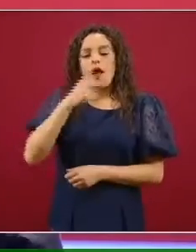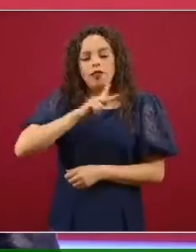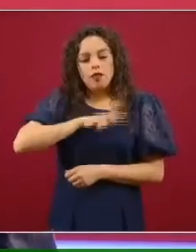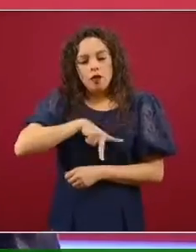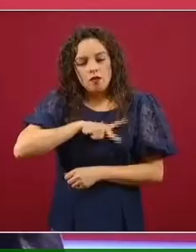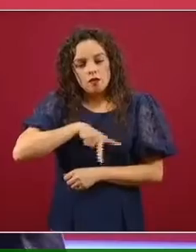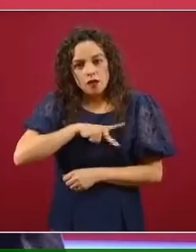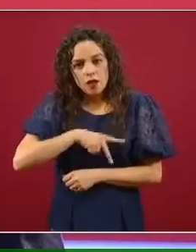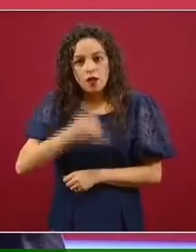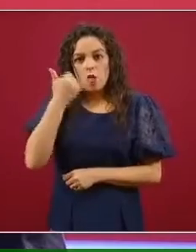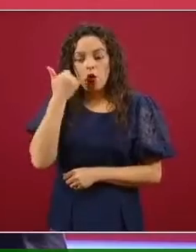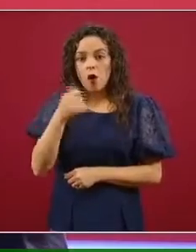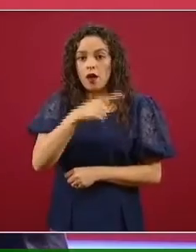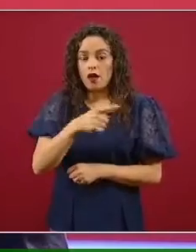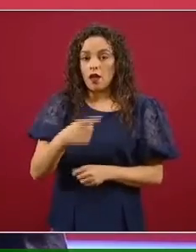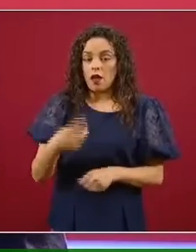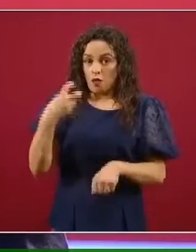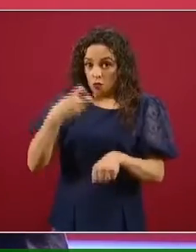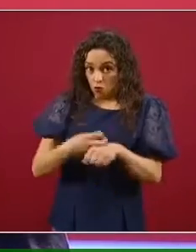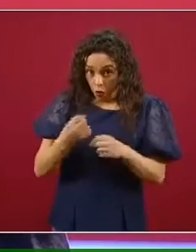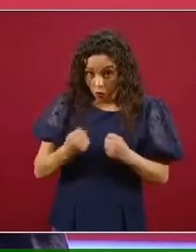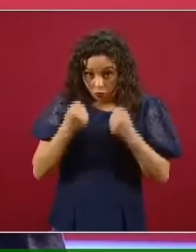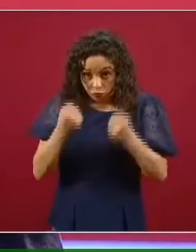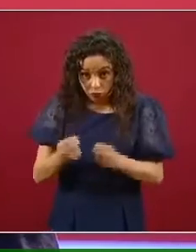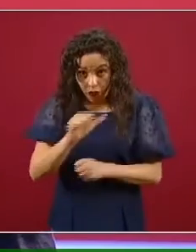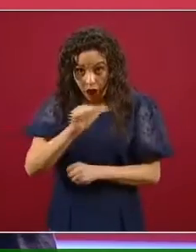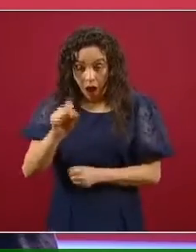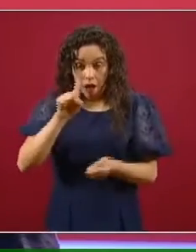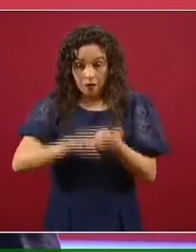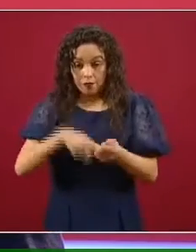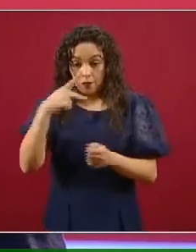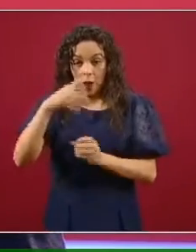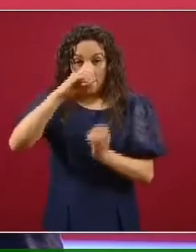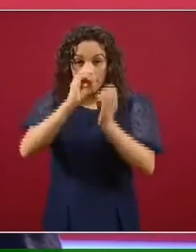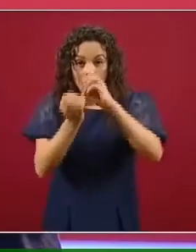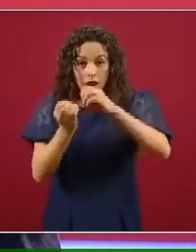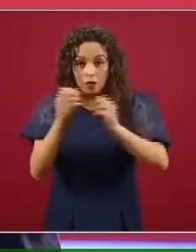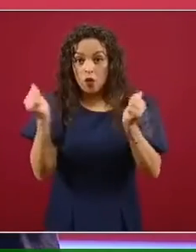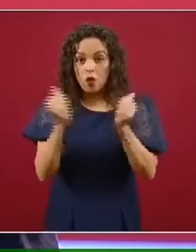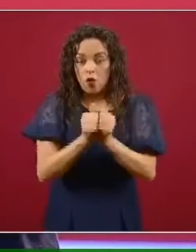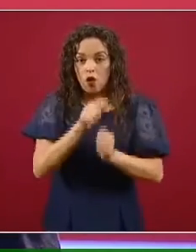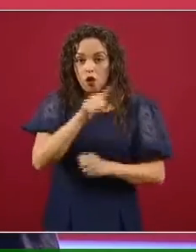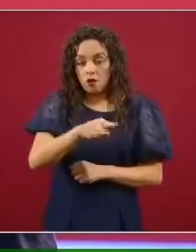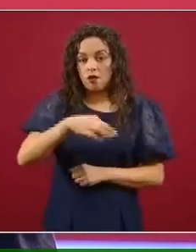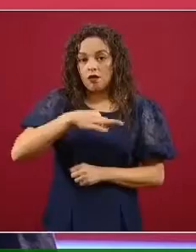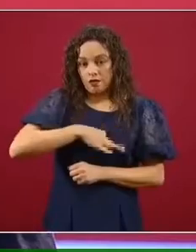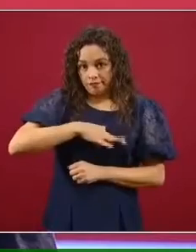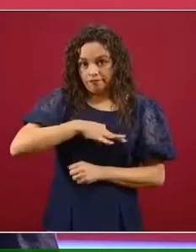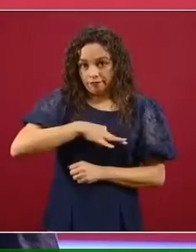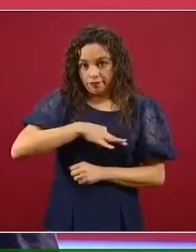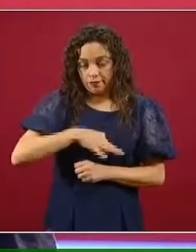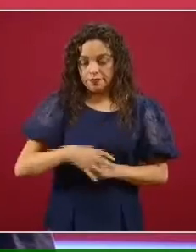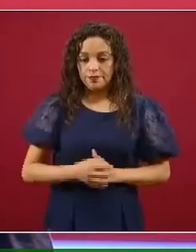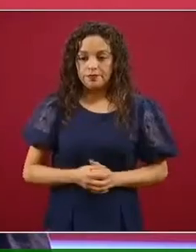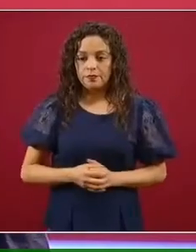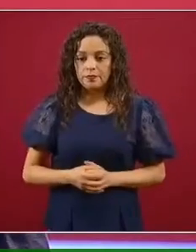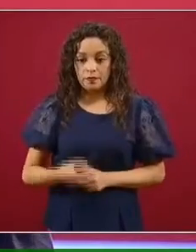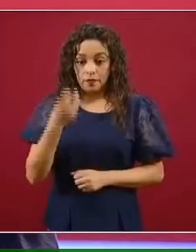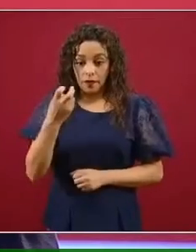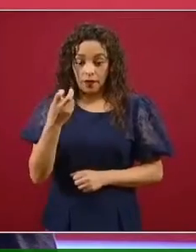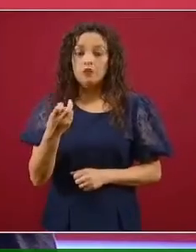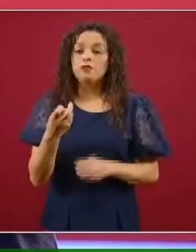y la densidad de las partículas infectantes. En resumen, es una pieza importante, una